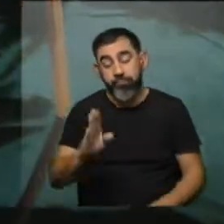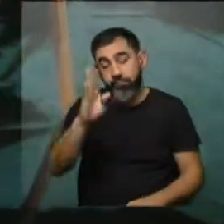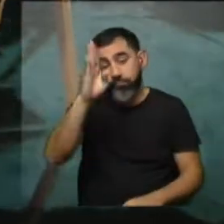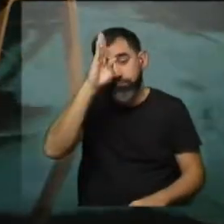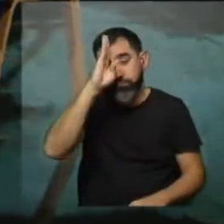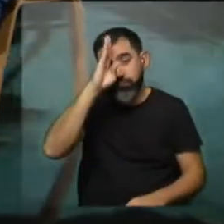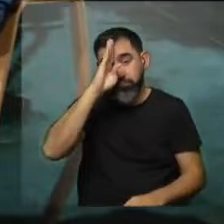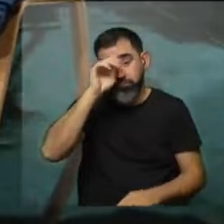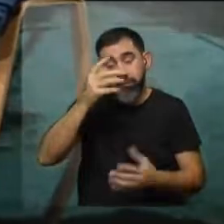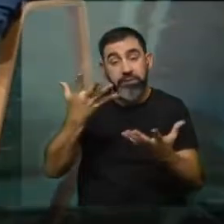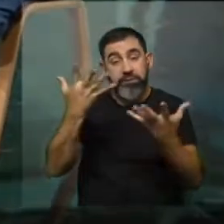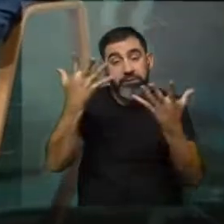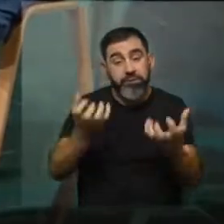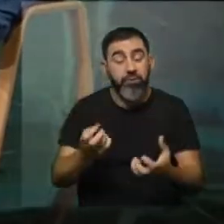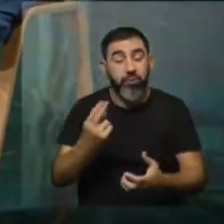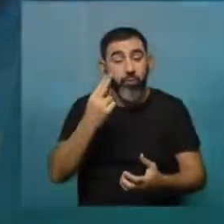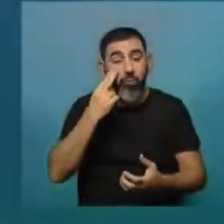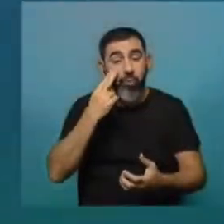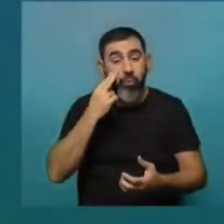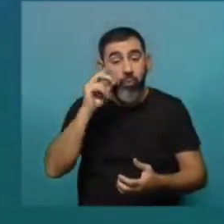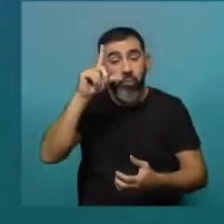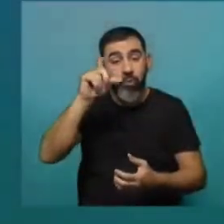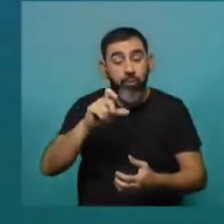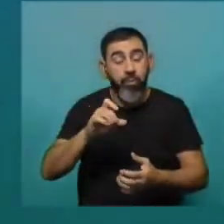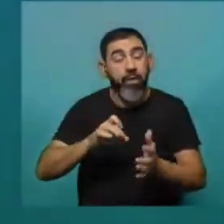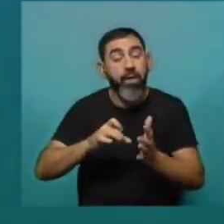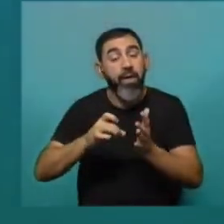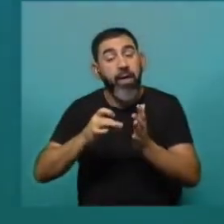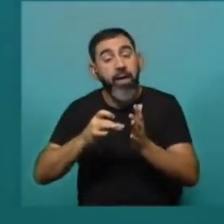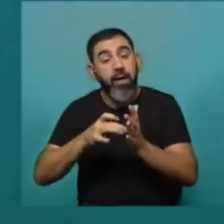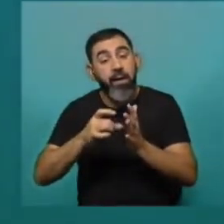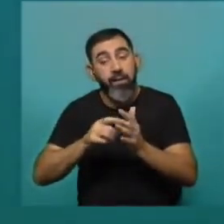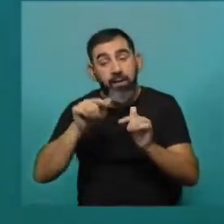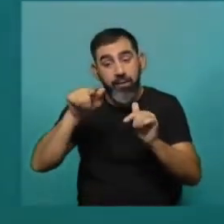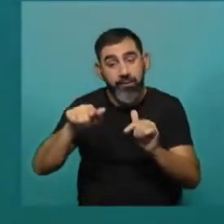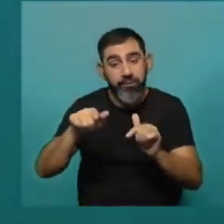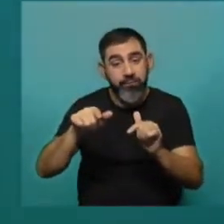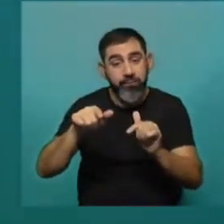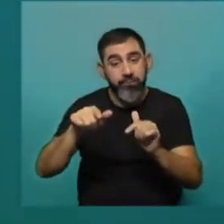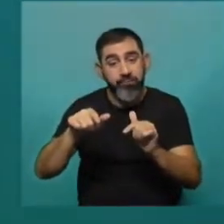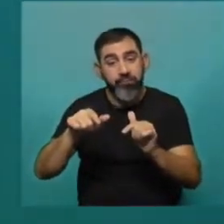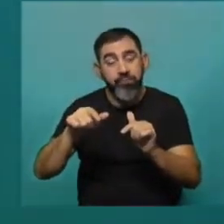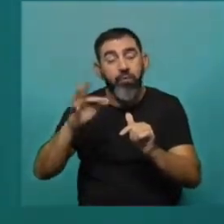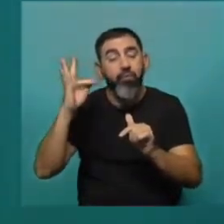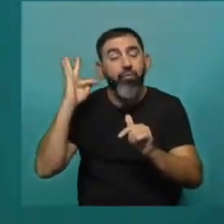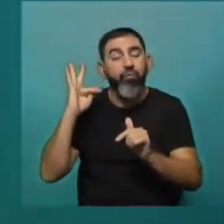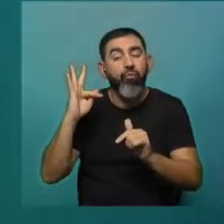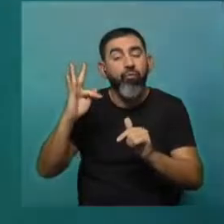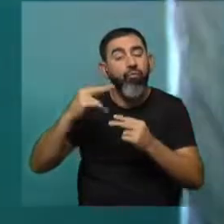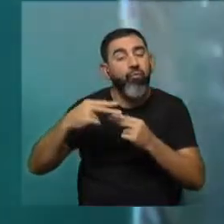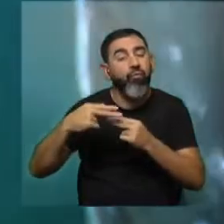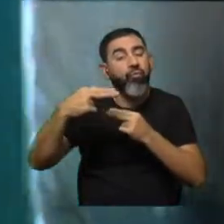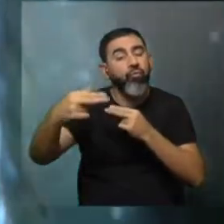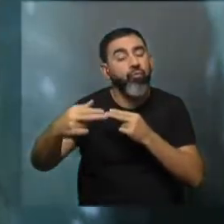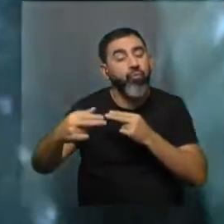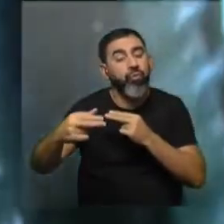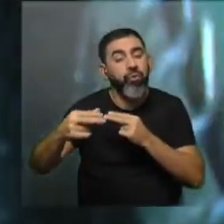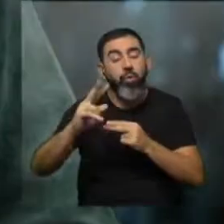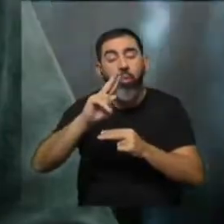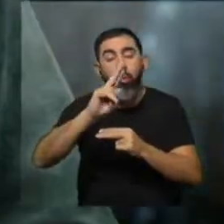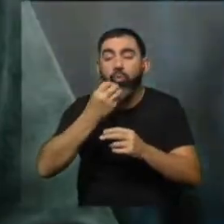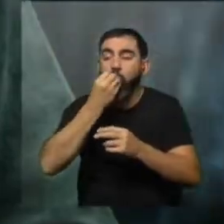esta sequía y de esta escasez de agua de buena calidad sería ese, trabajar a largo plazo en un uso correcto del